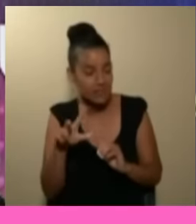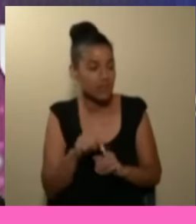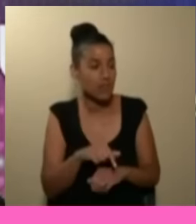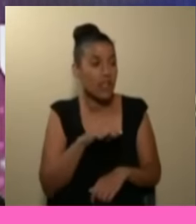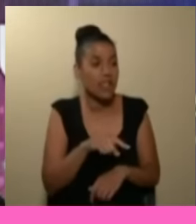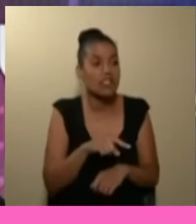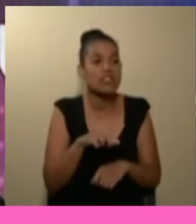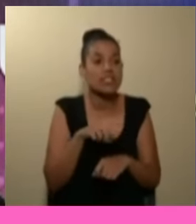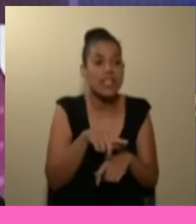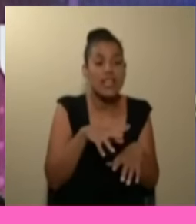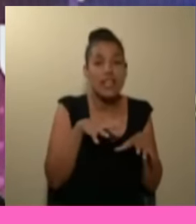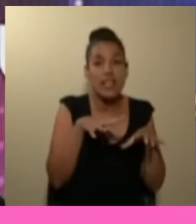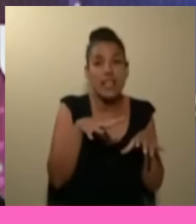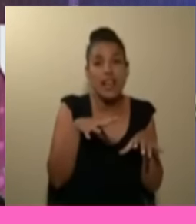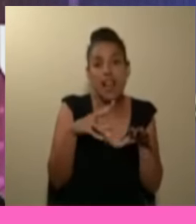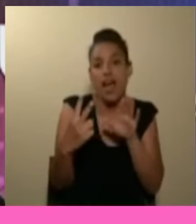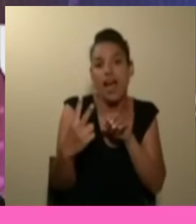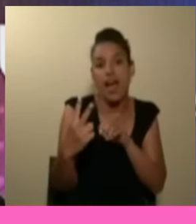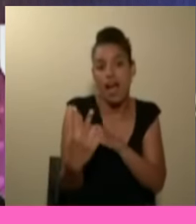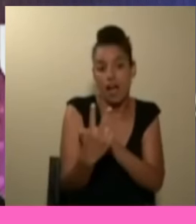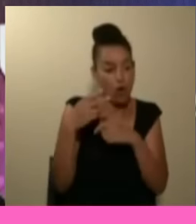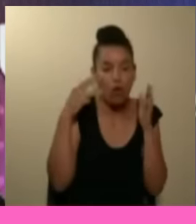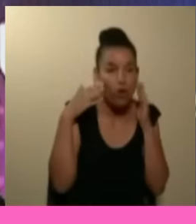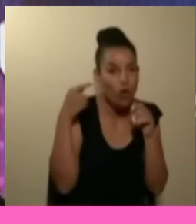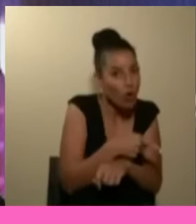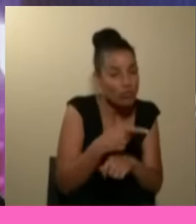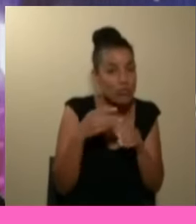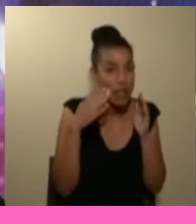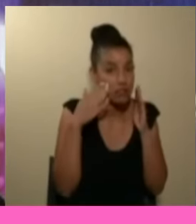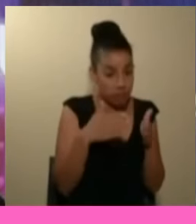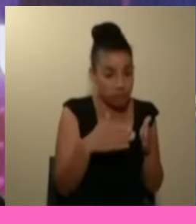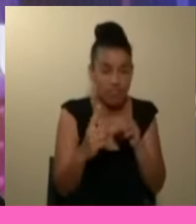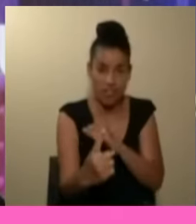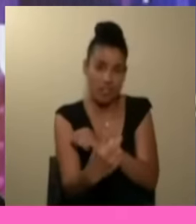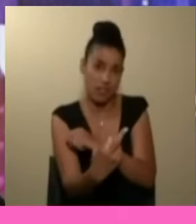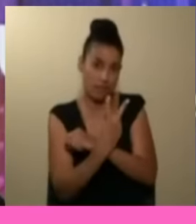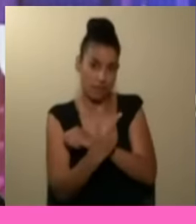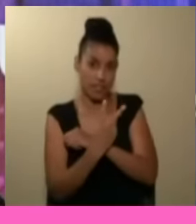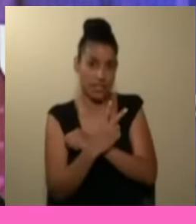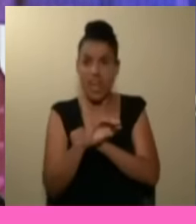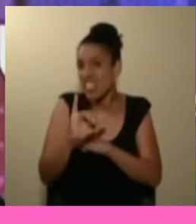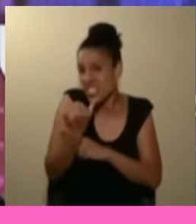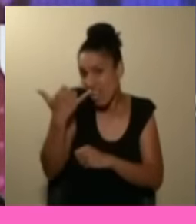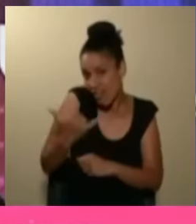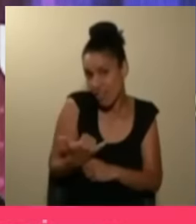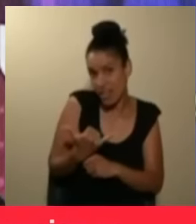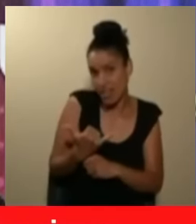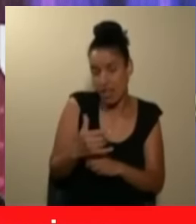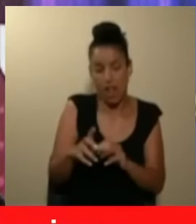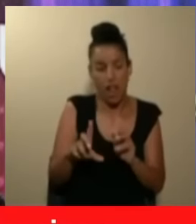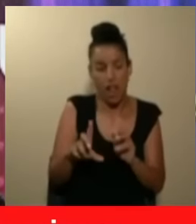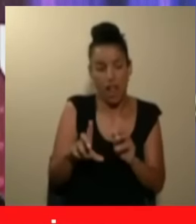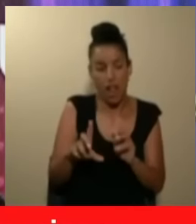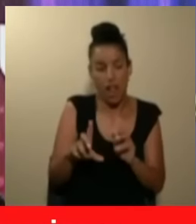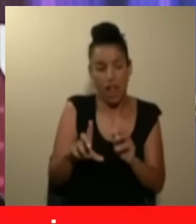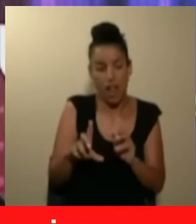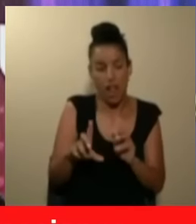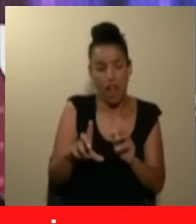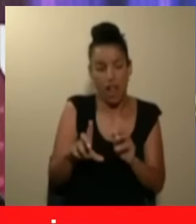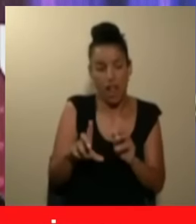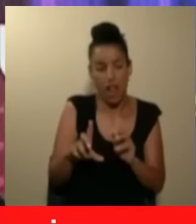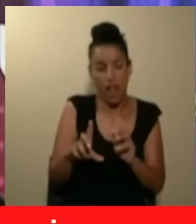accionar policial. La legítima defensa ya existía, no la pone la LUC. Y estamos todos de acuerdo que si alguien entra en el hogar